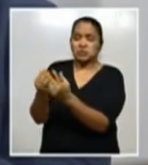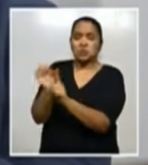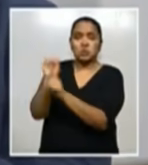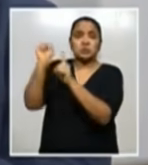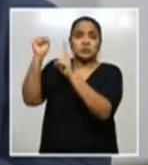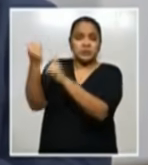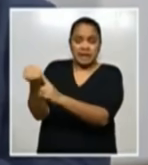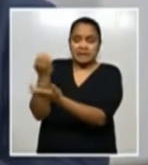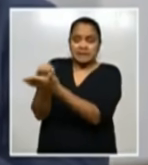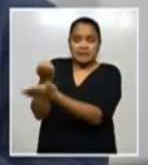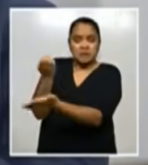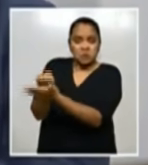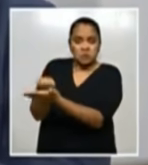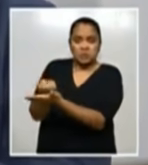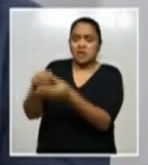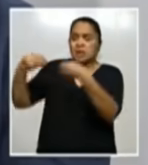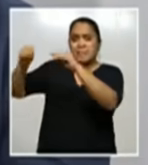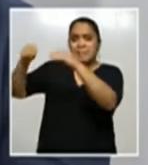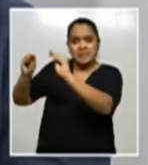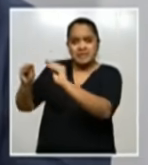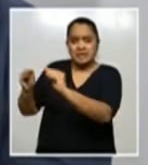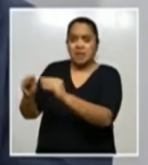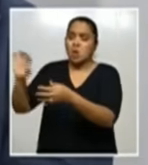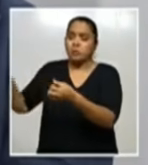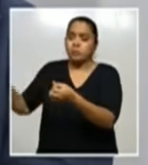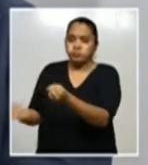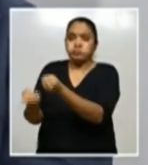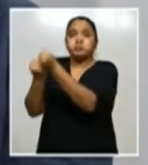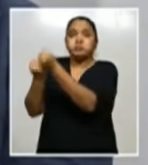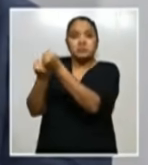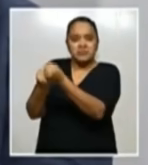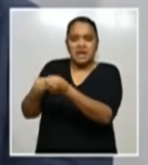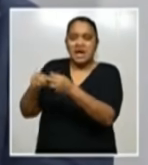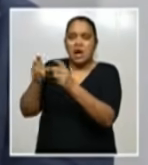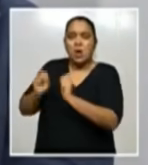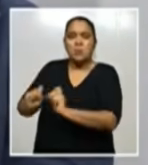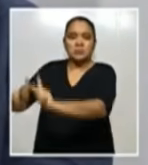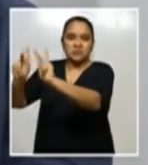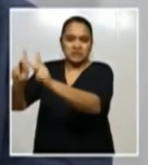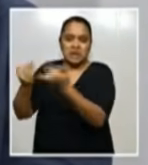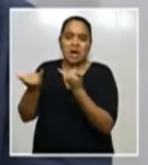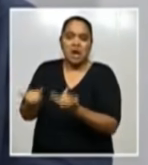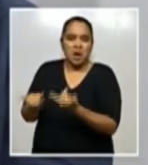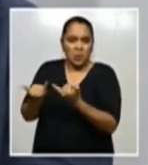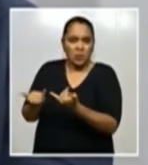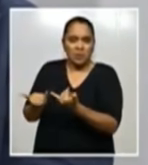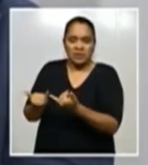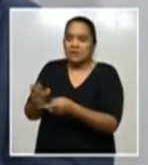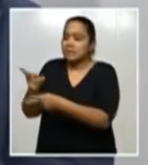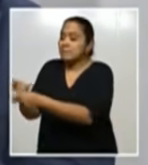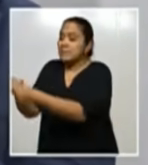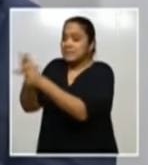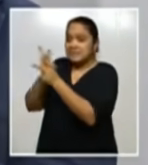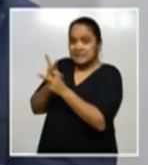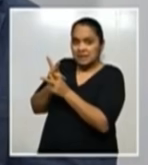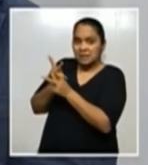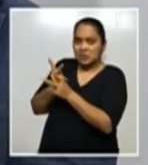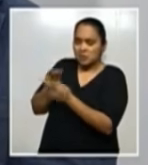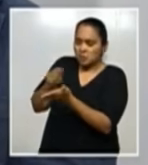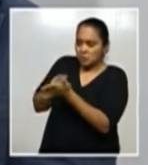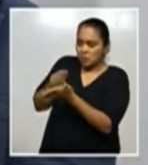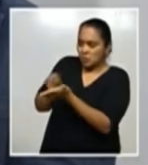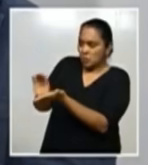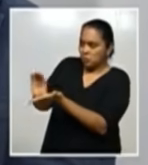Nos va a venir a dar las oportunidades que no hemos tenido anteriormente, ¿verdad? Pero ahora con eso, con agrocrédito, con lo que